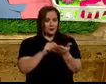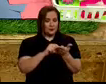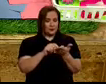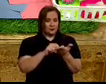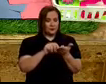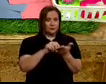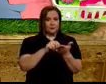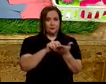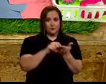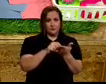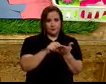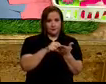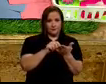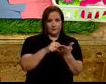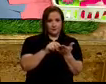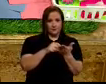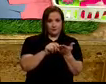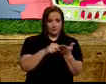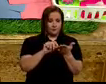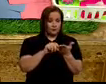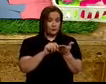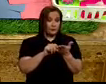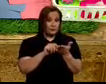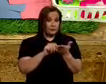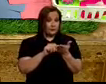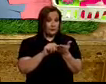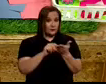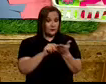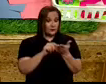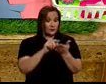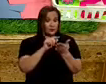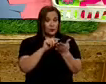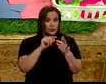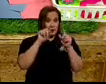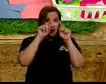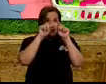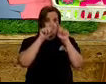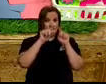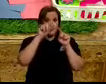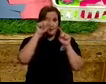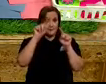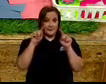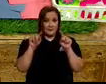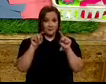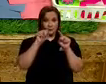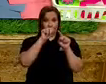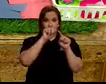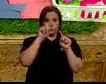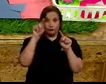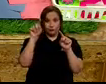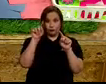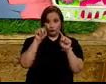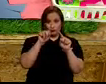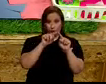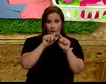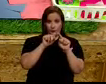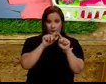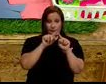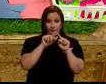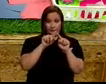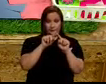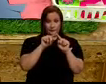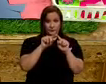Con mucho más cuidado de no salir de verdad de las líneas. Muy bien.